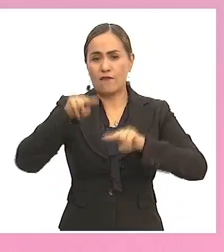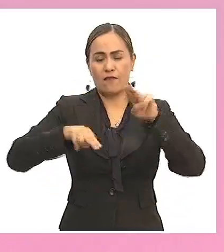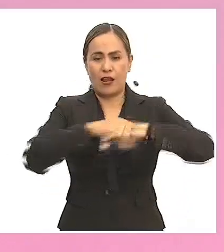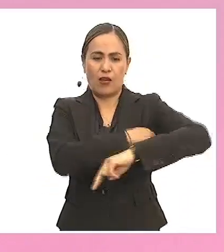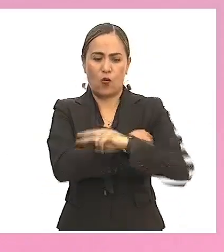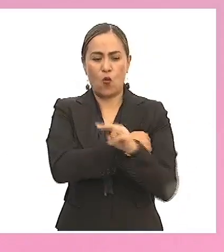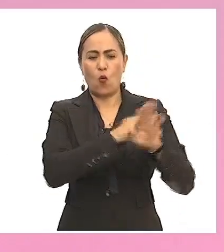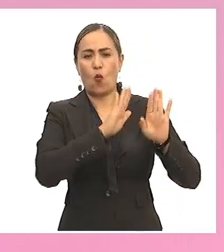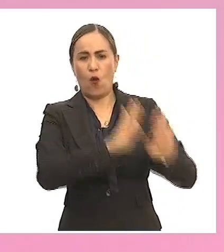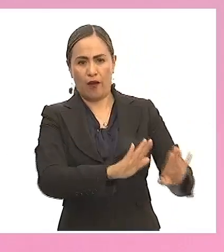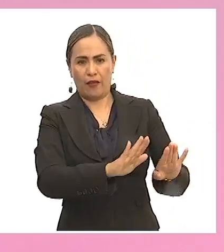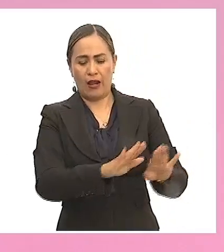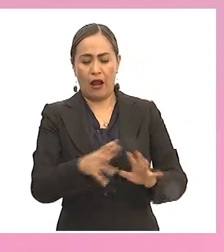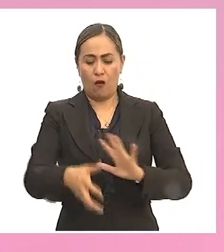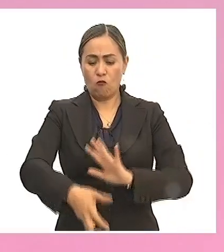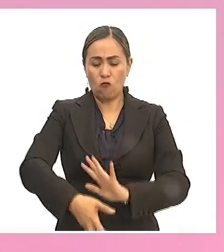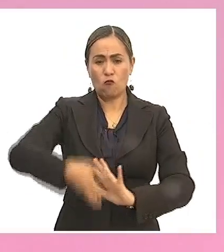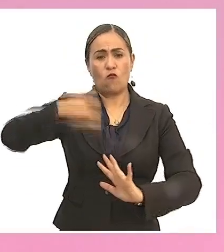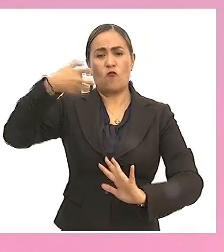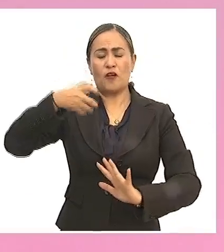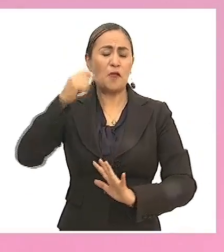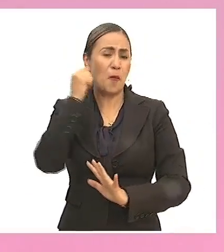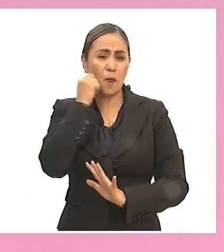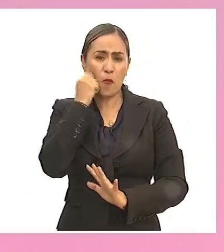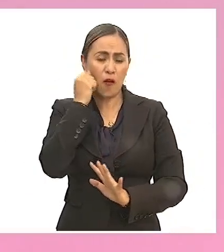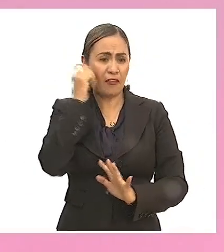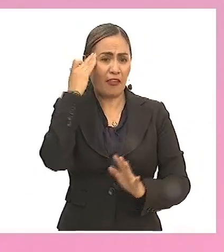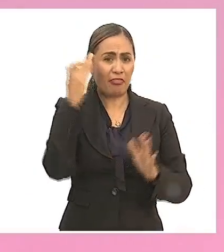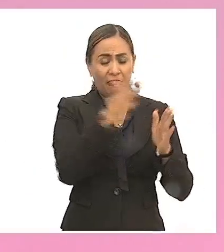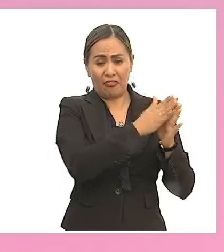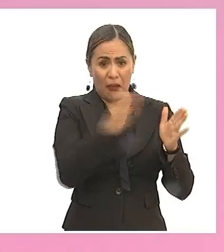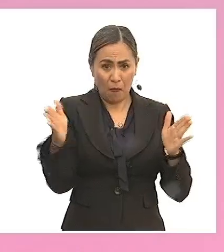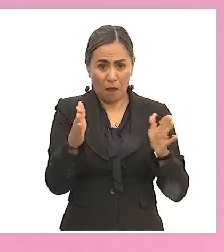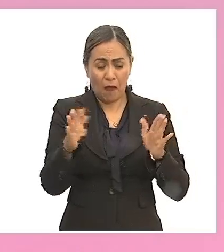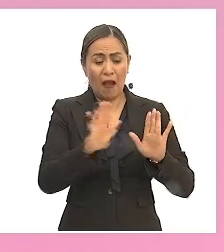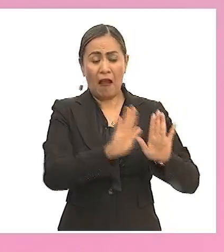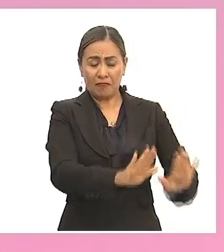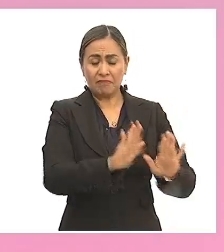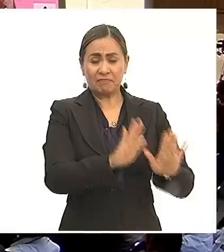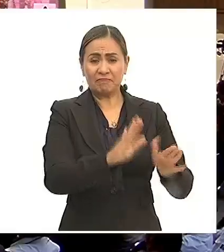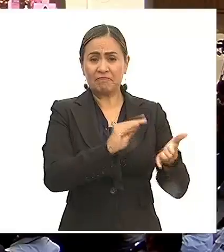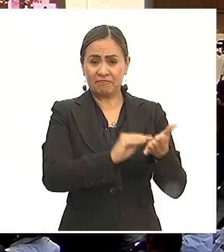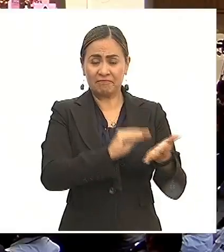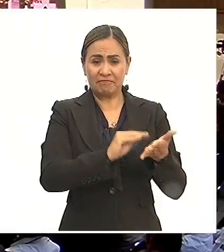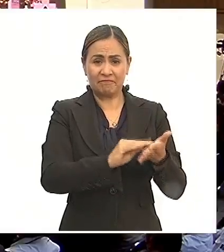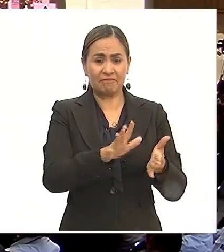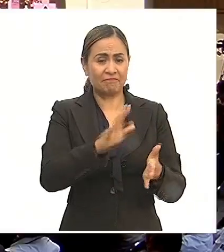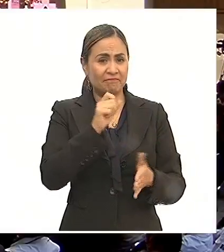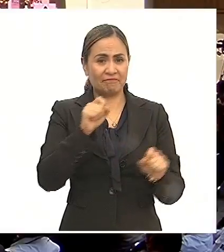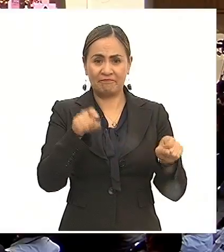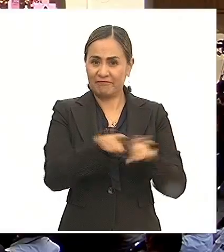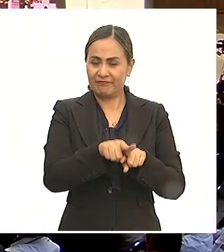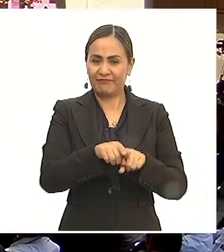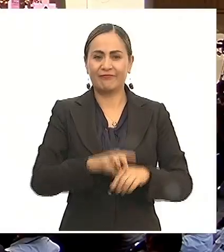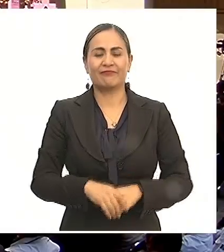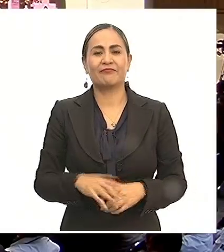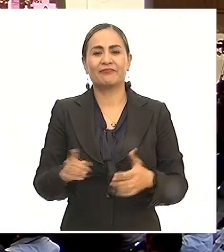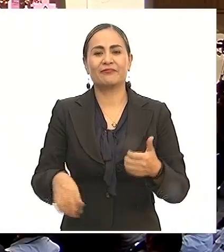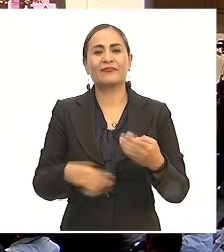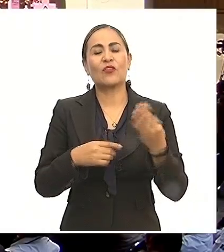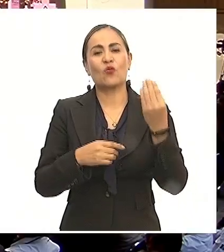reserva aún con lo extraído durante nuestra administración.